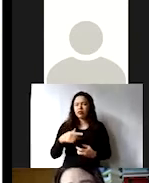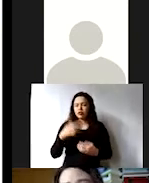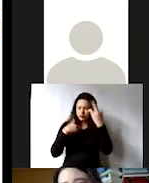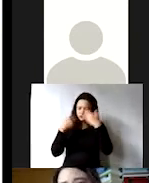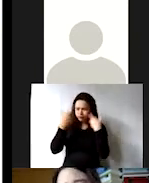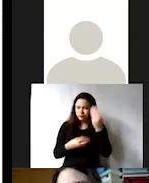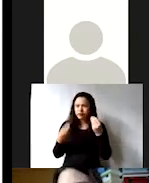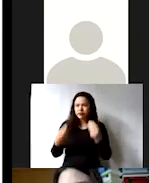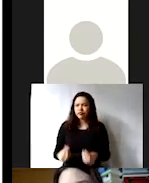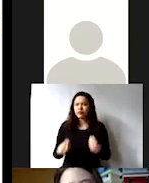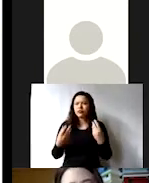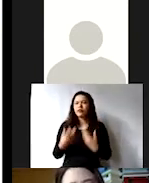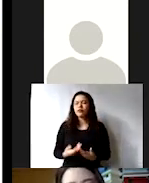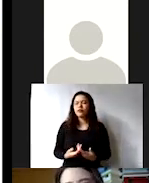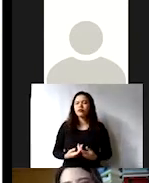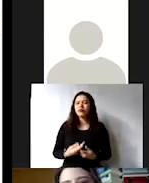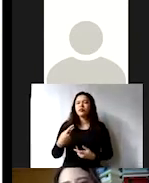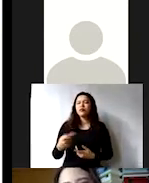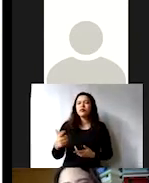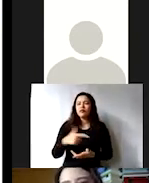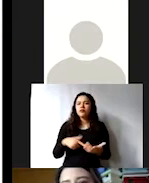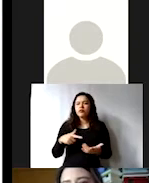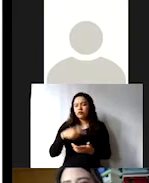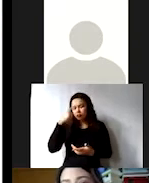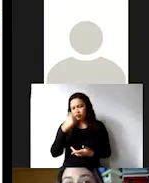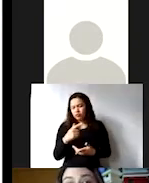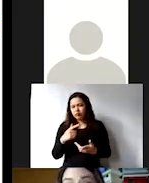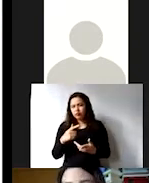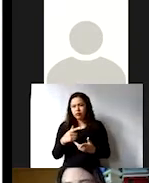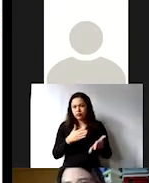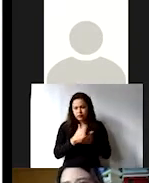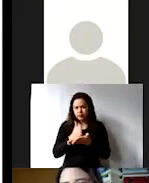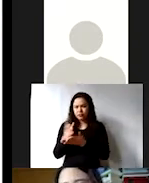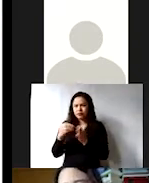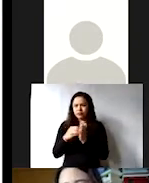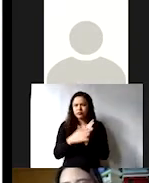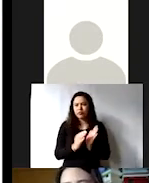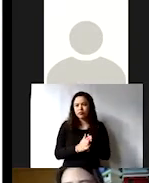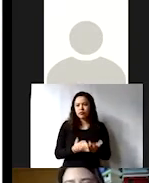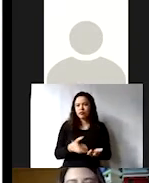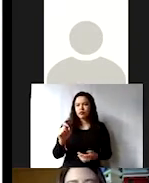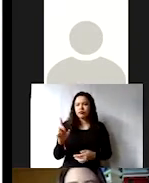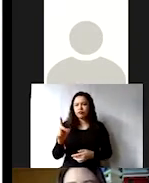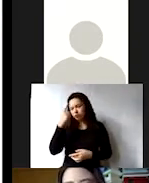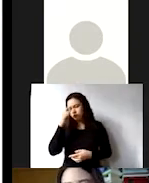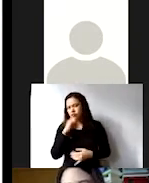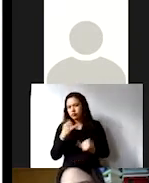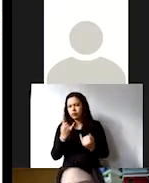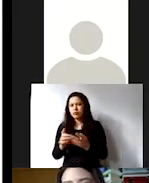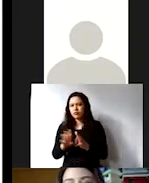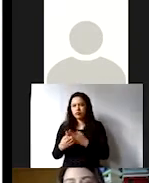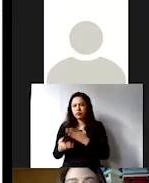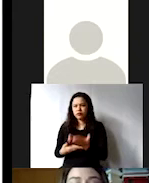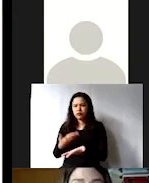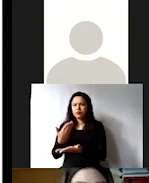en los espacios de incidencia de la Agenda 2030, pues para poder también hacer ese contrapeso y decir que no es una